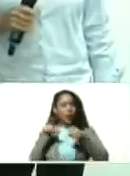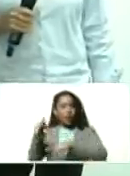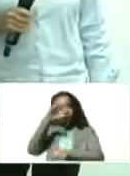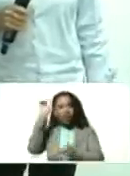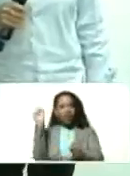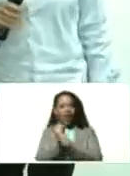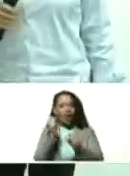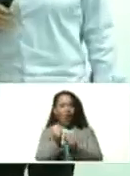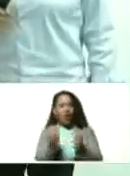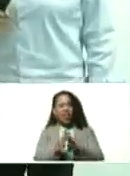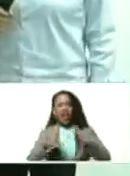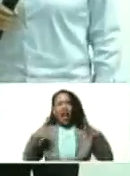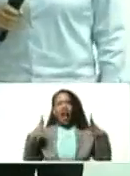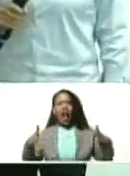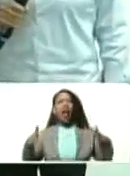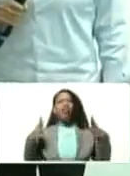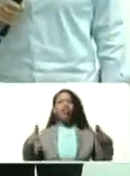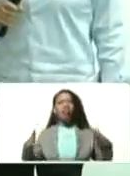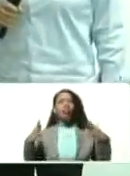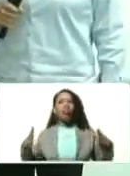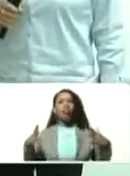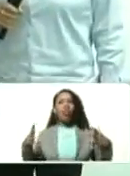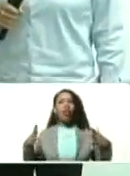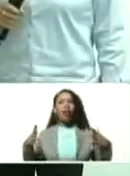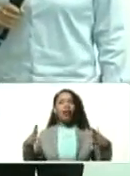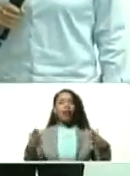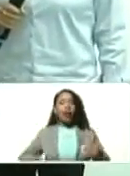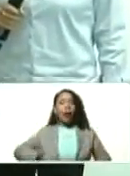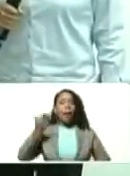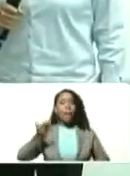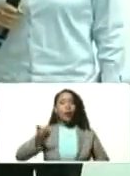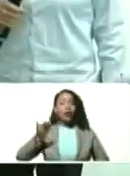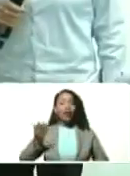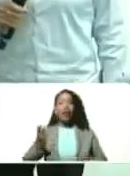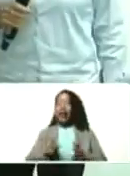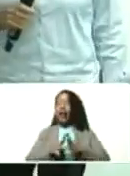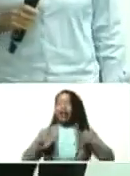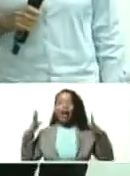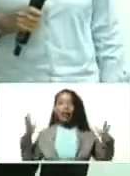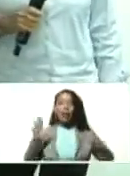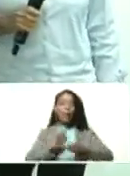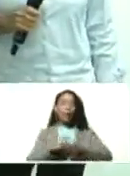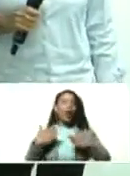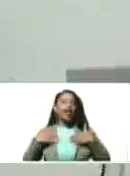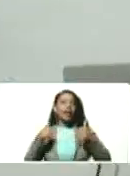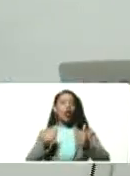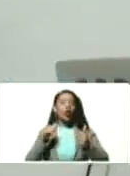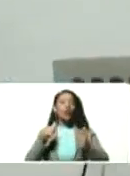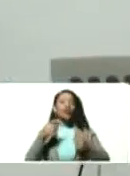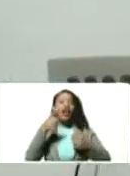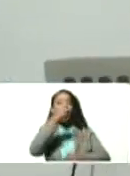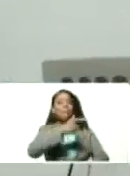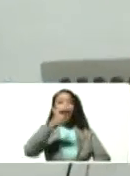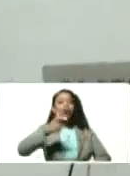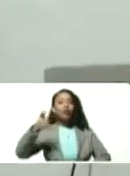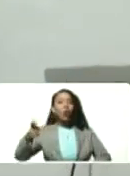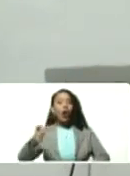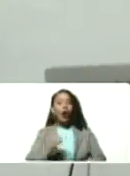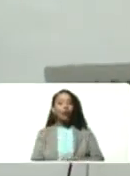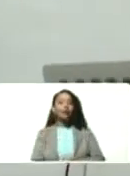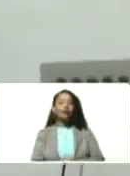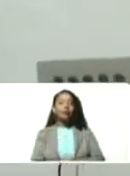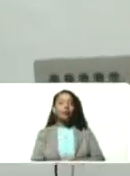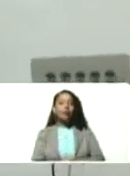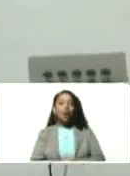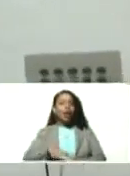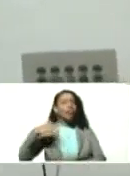trabajo enorme, enorme, de una importancia gigantesca, porque es la salud de la gente, es el